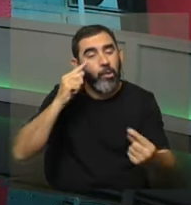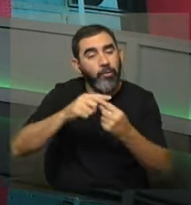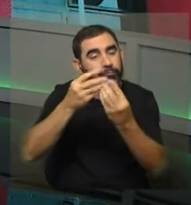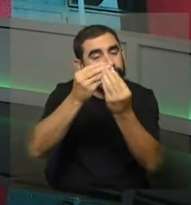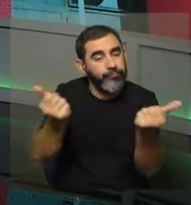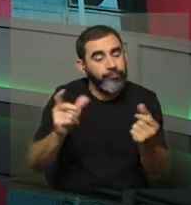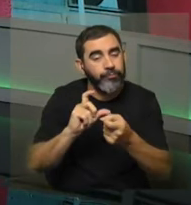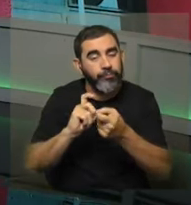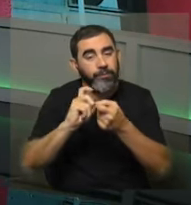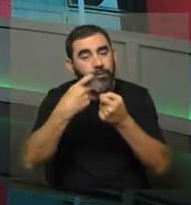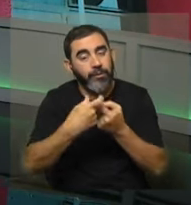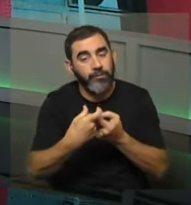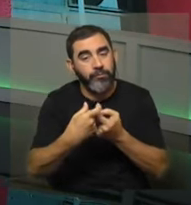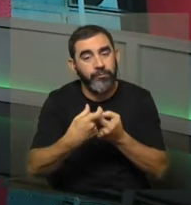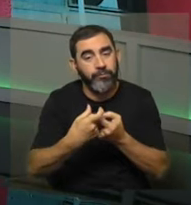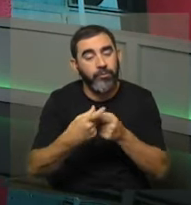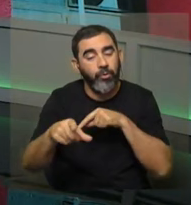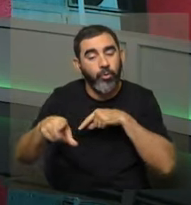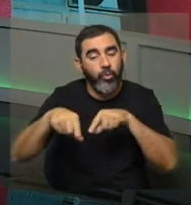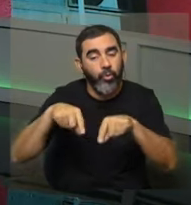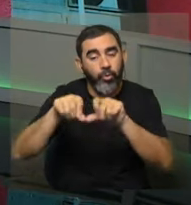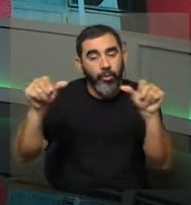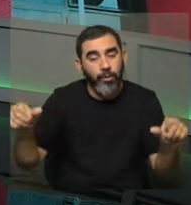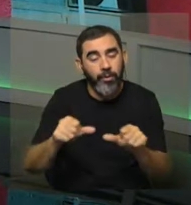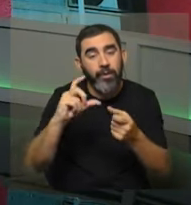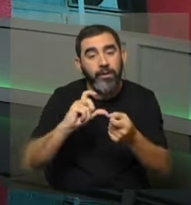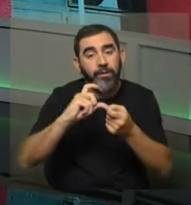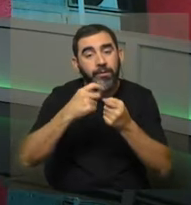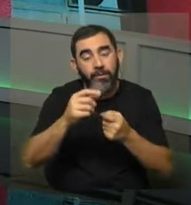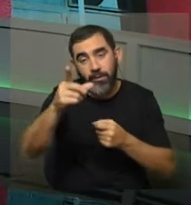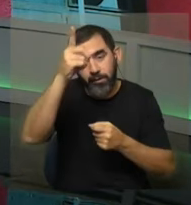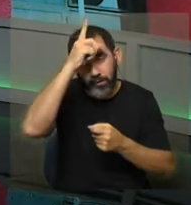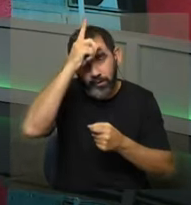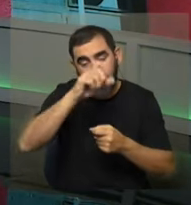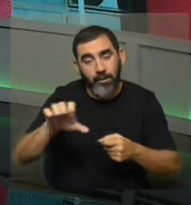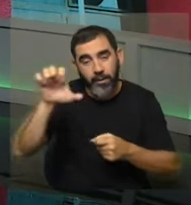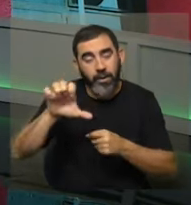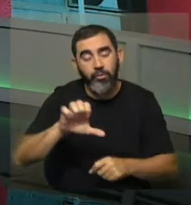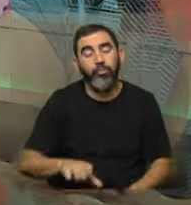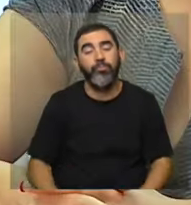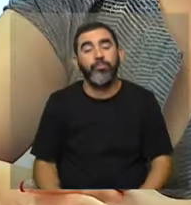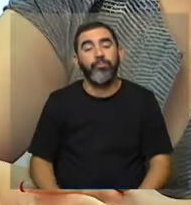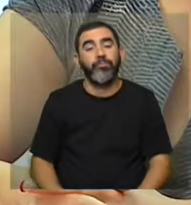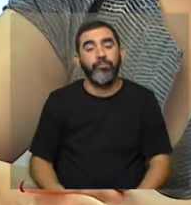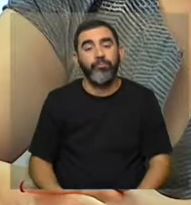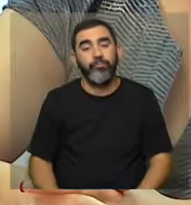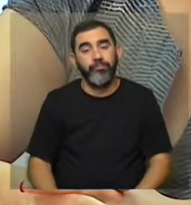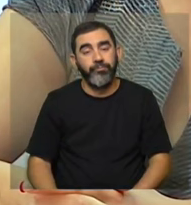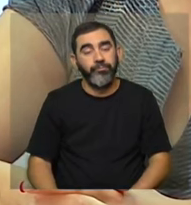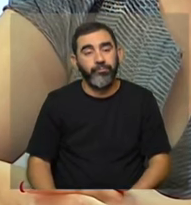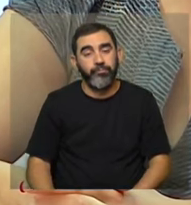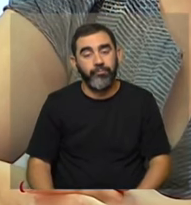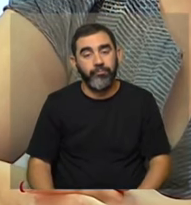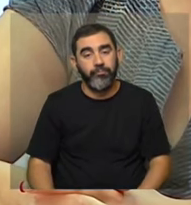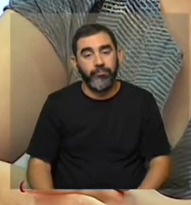de desmantelar al sindicato y está coordinando acciones con el gremio de la central de la empresa en Alemania en